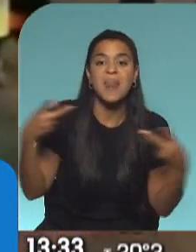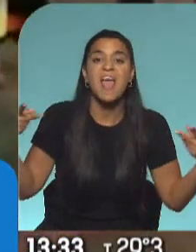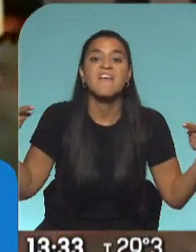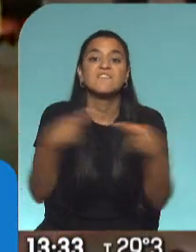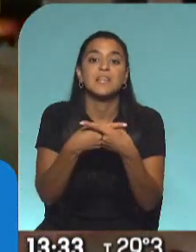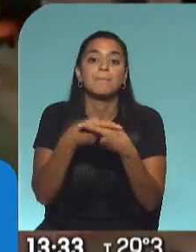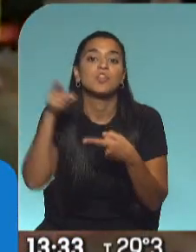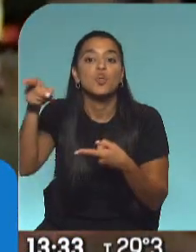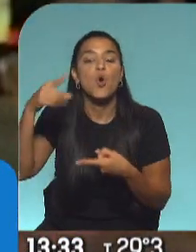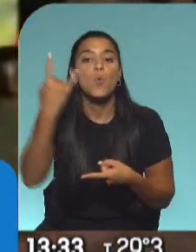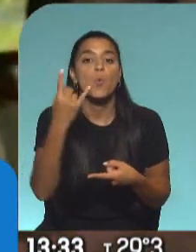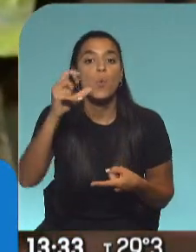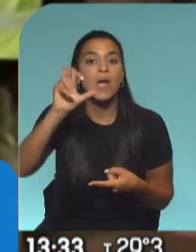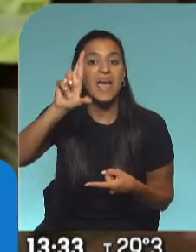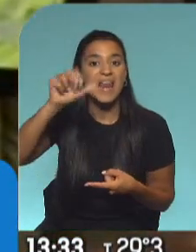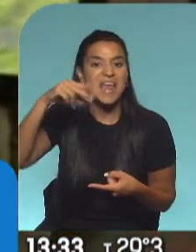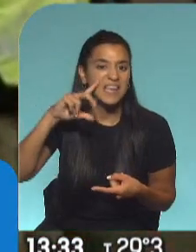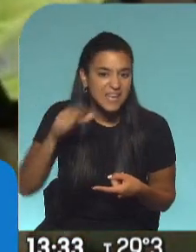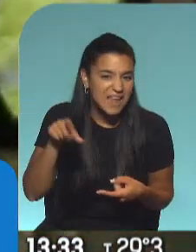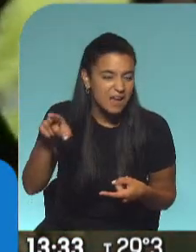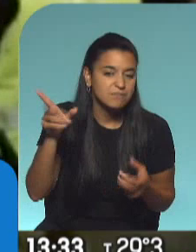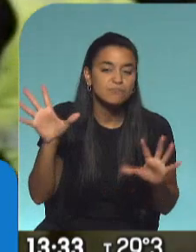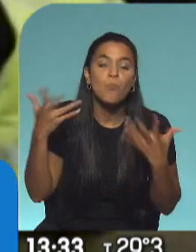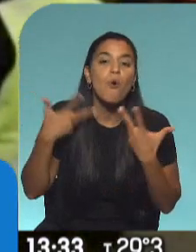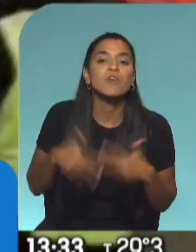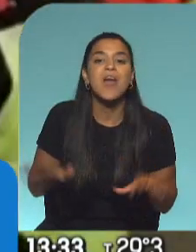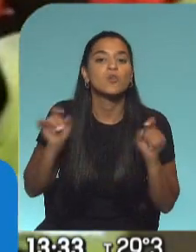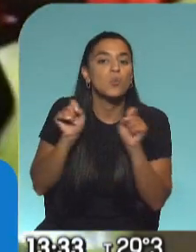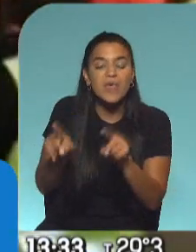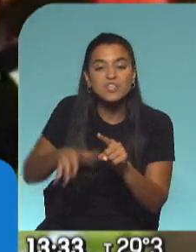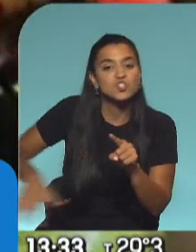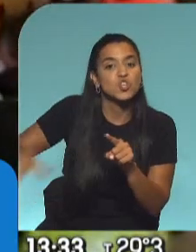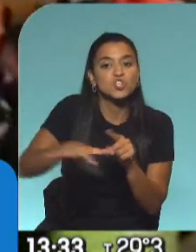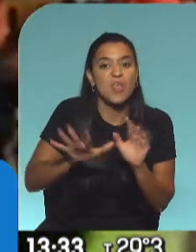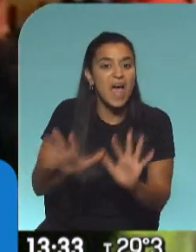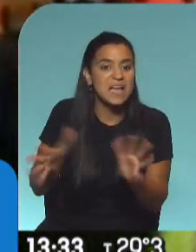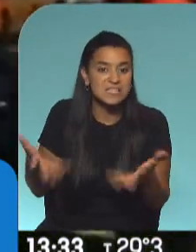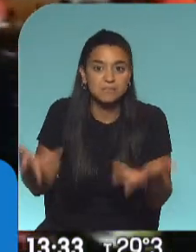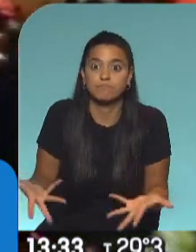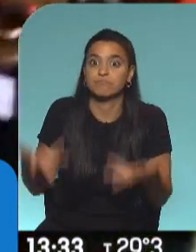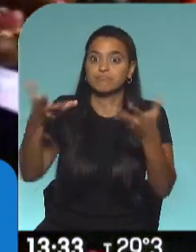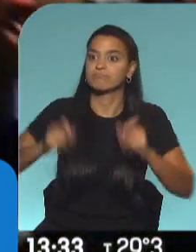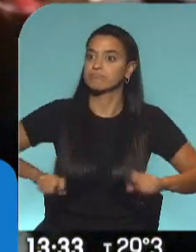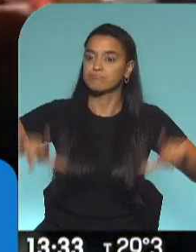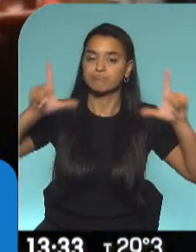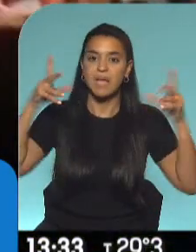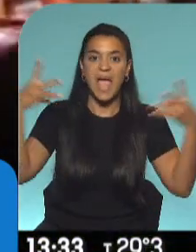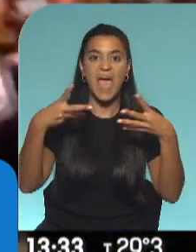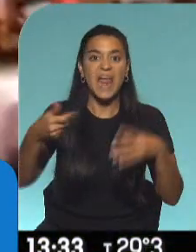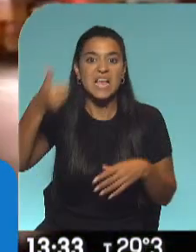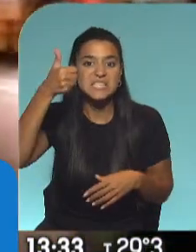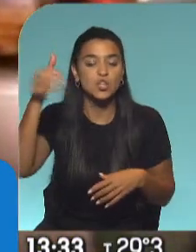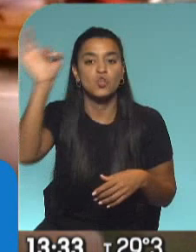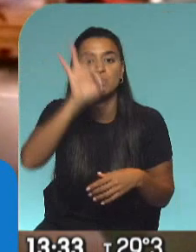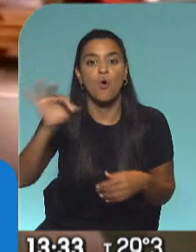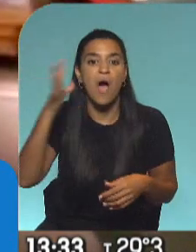con Ucrania. Y en eso es un comportamiento natural de la sociedad. Es decir, que levantar el prestigio con una guerra exitosa o con